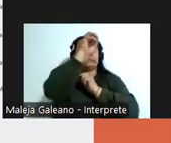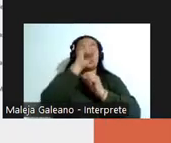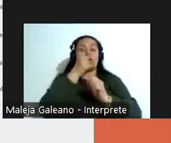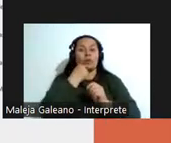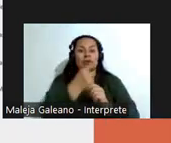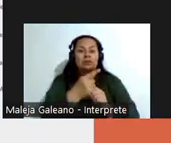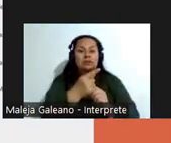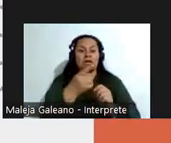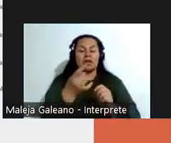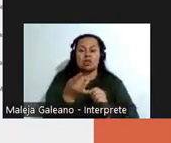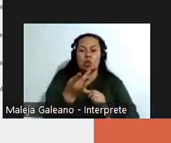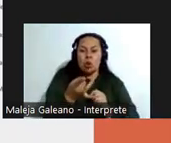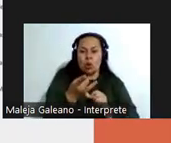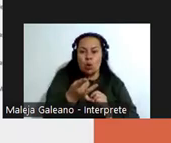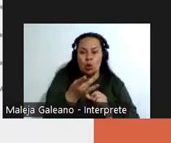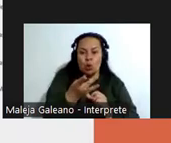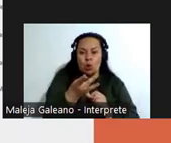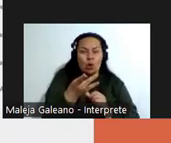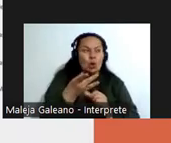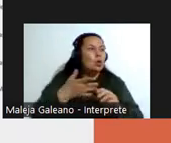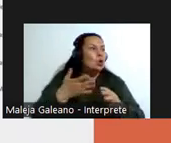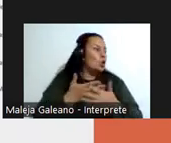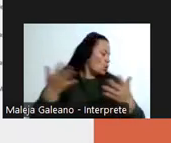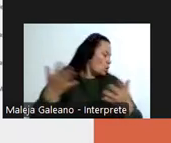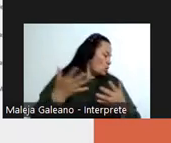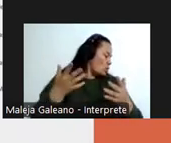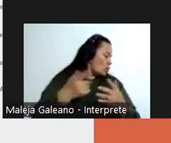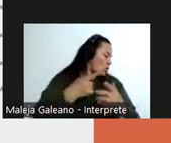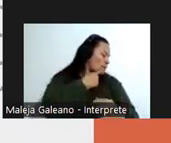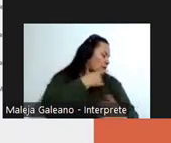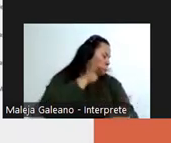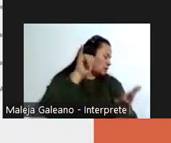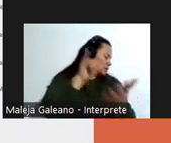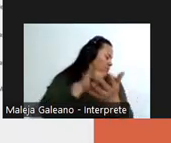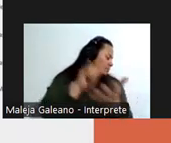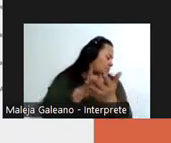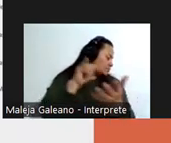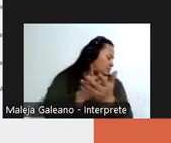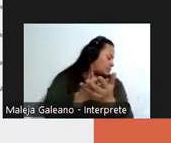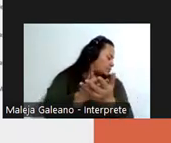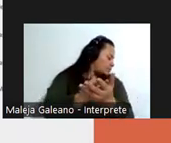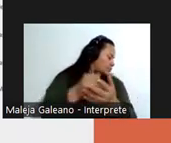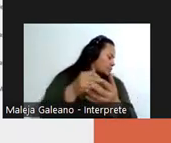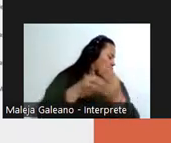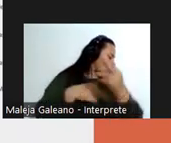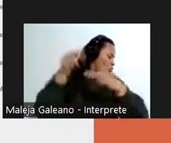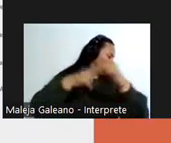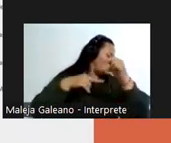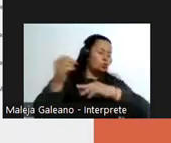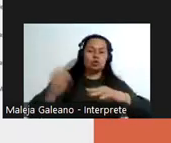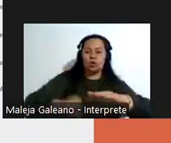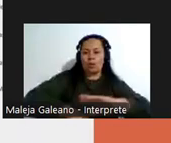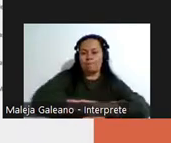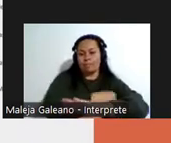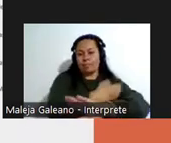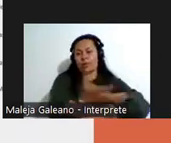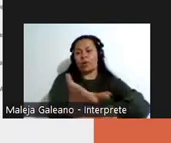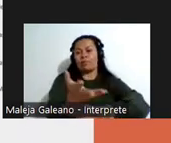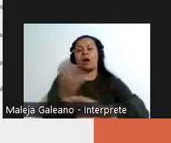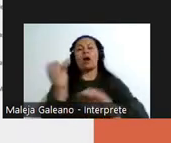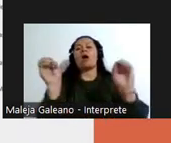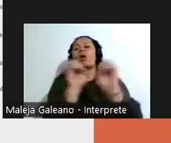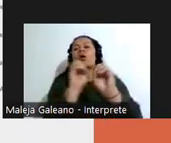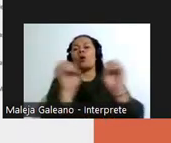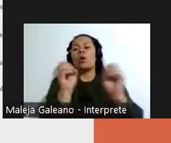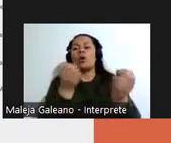del dolor, como les he dicho, vamos a construir un poema o una carta casi